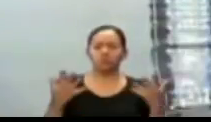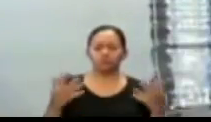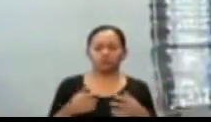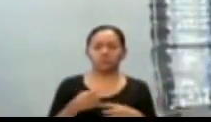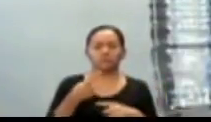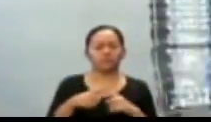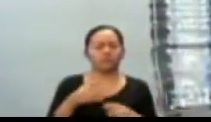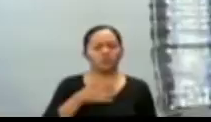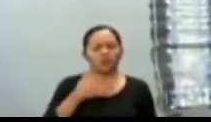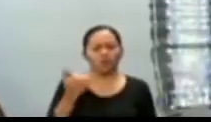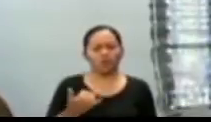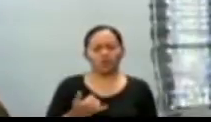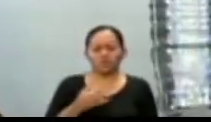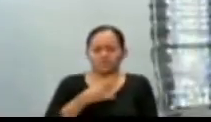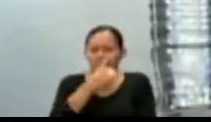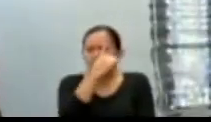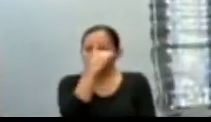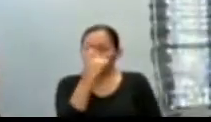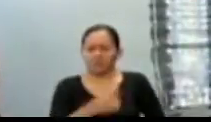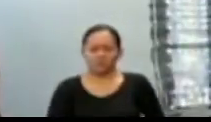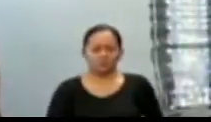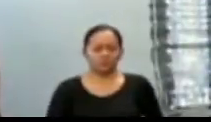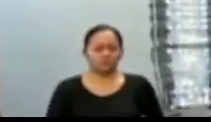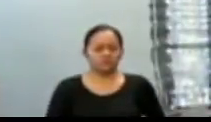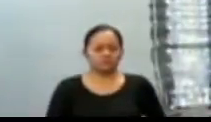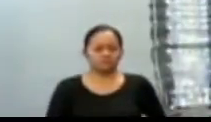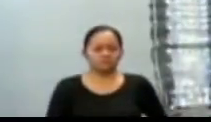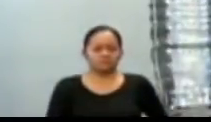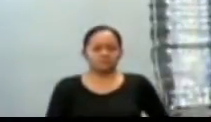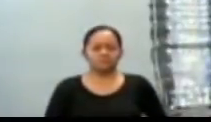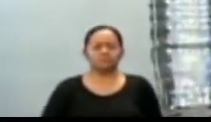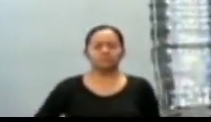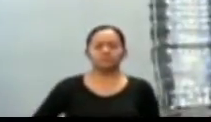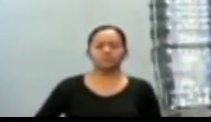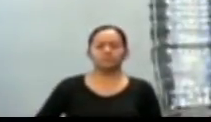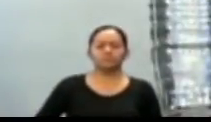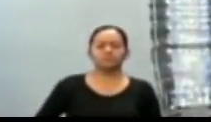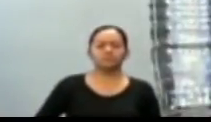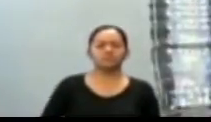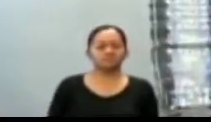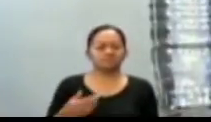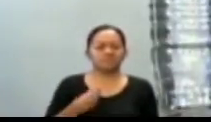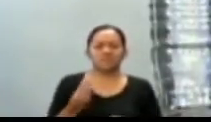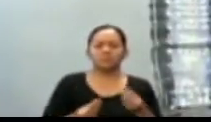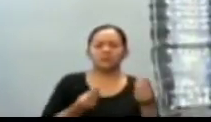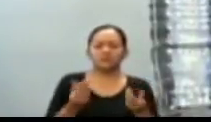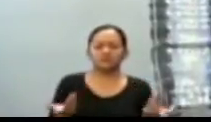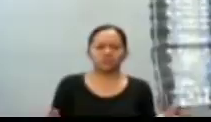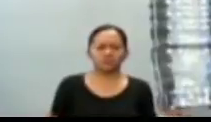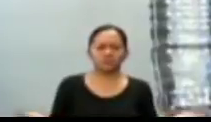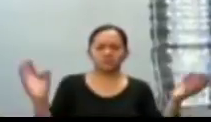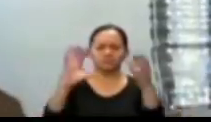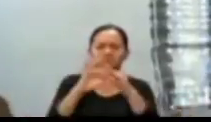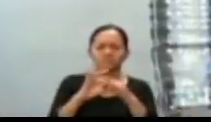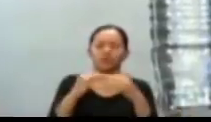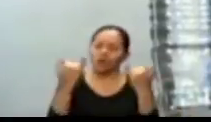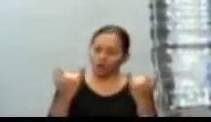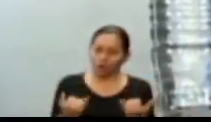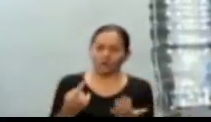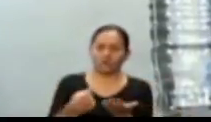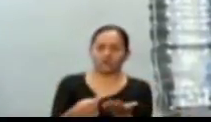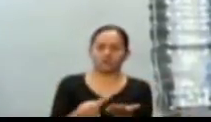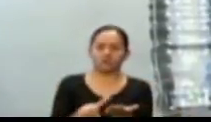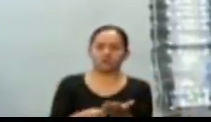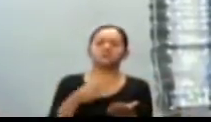nos preguntamos, ¿no?, y este es uno de los interrogantes que se va a discutir justamente a lo largo del encuentro latinoamericano progresista, ¿qué es lo